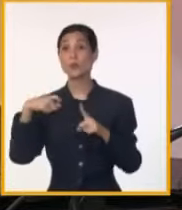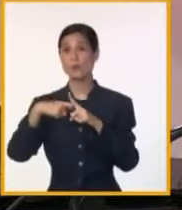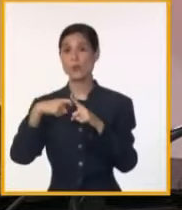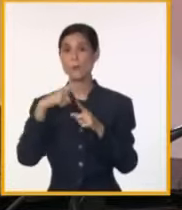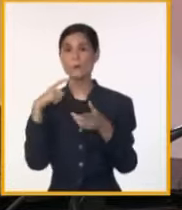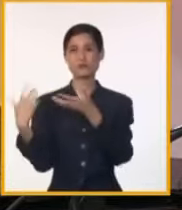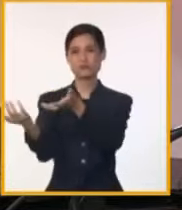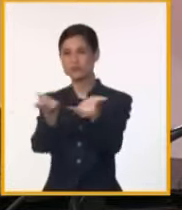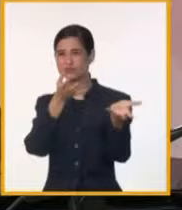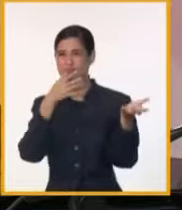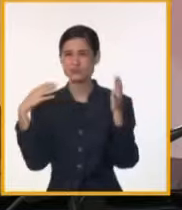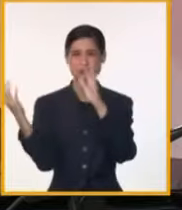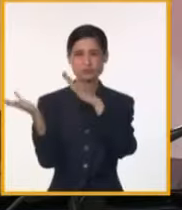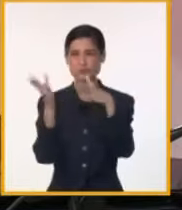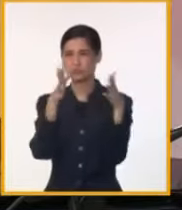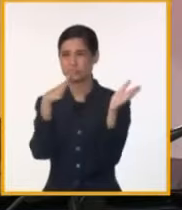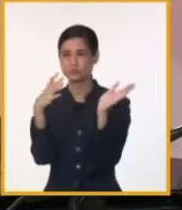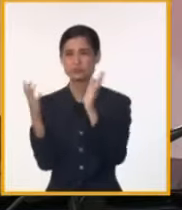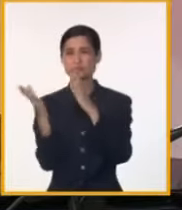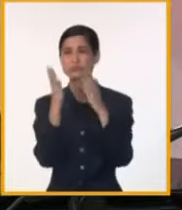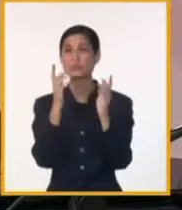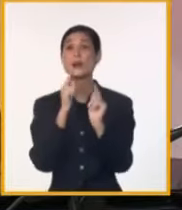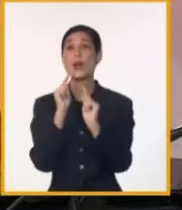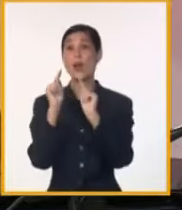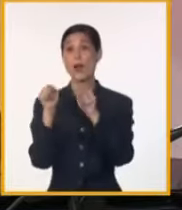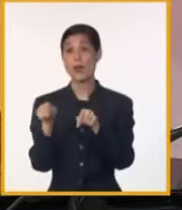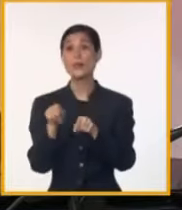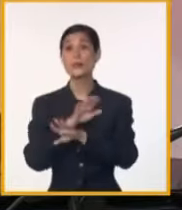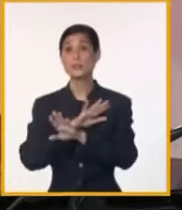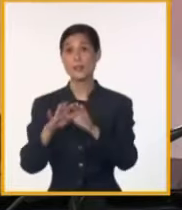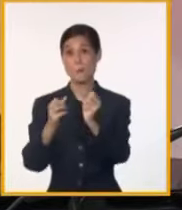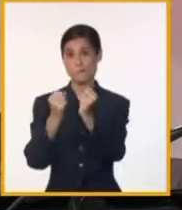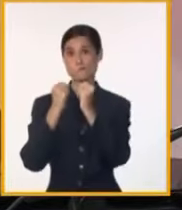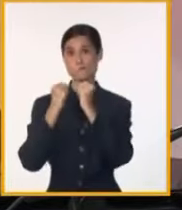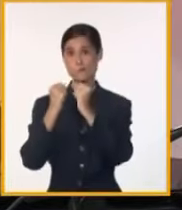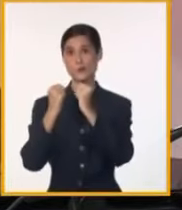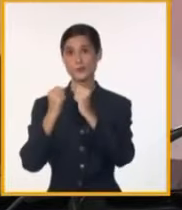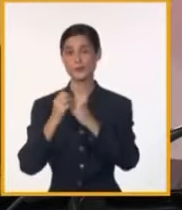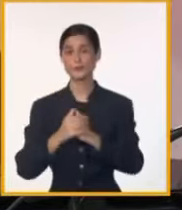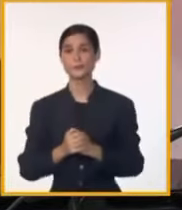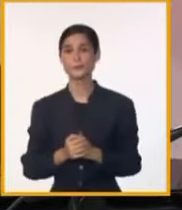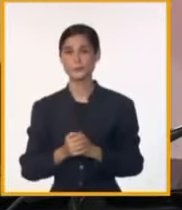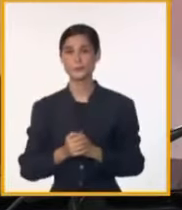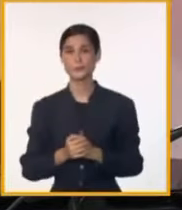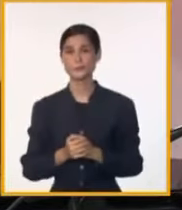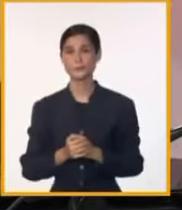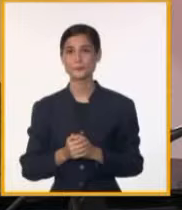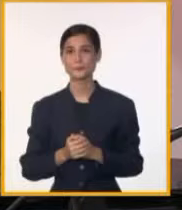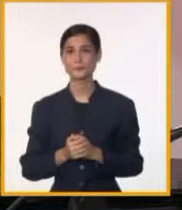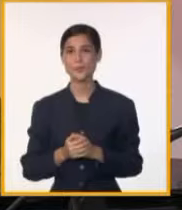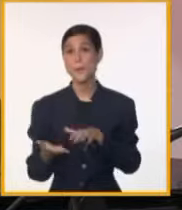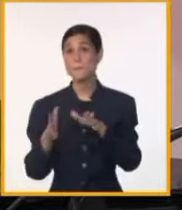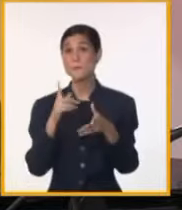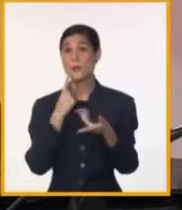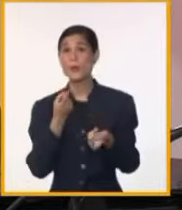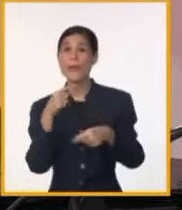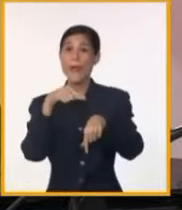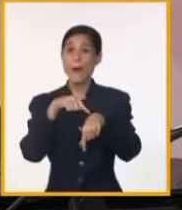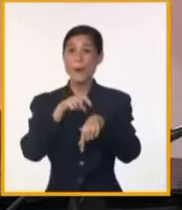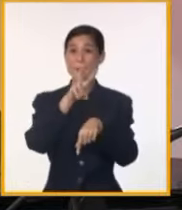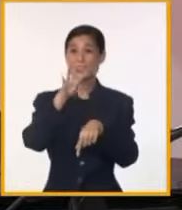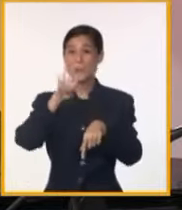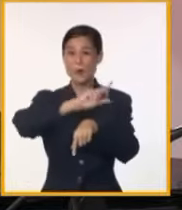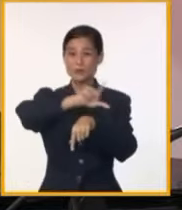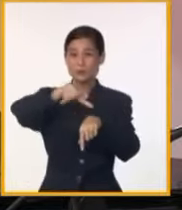la presión mínima había descendido hasta los 925 hectopascal se calcula que en las próximas 12 a 24 horas se Man